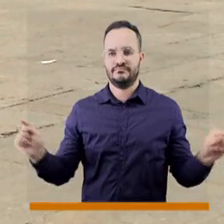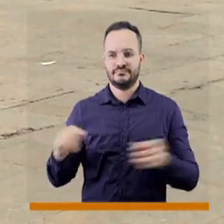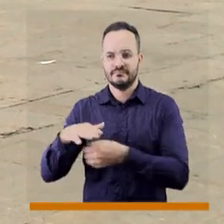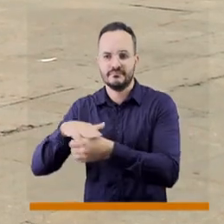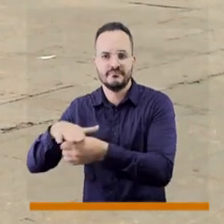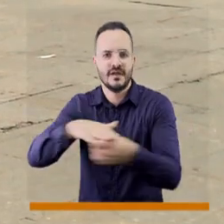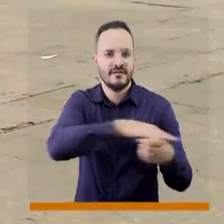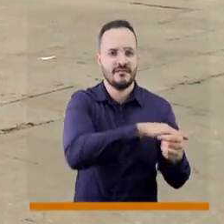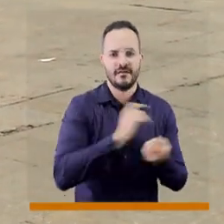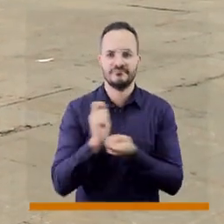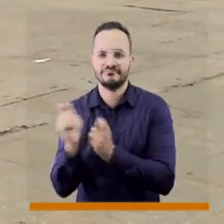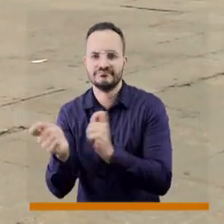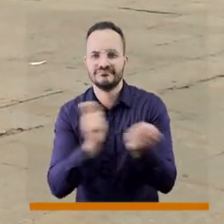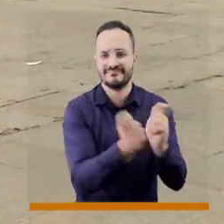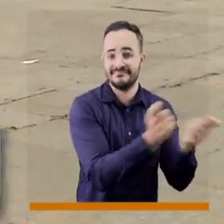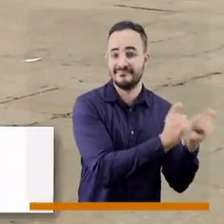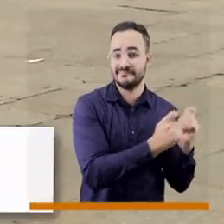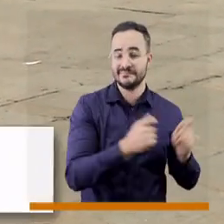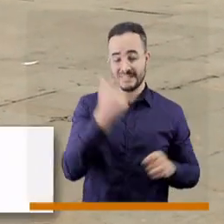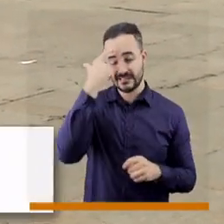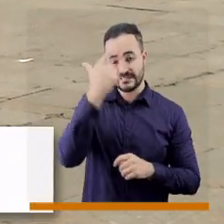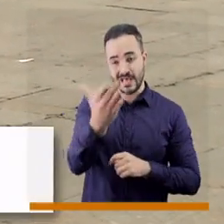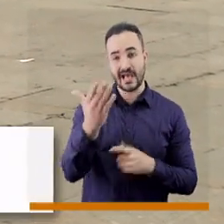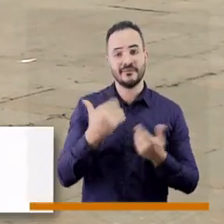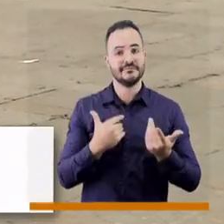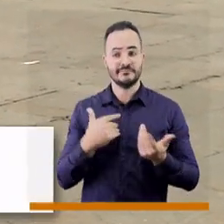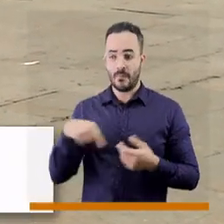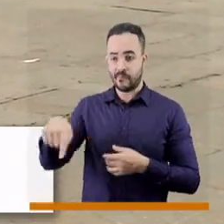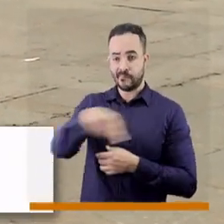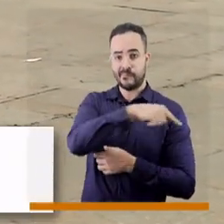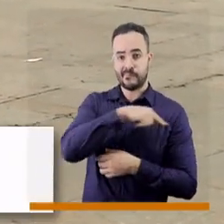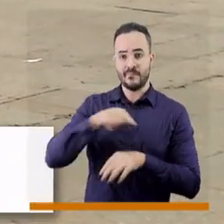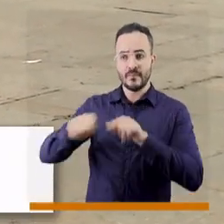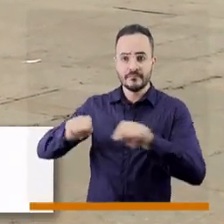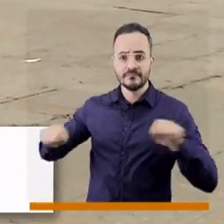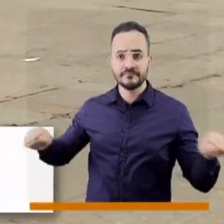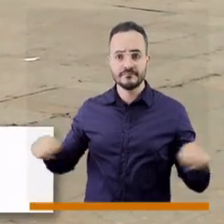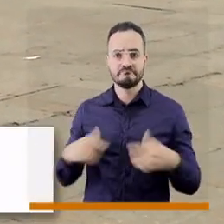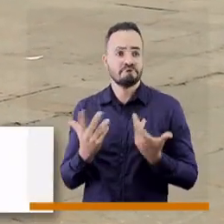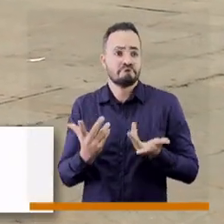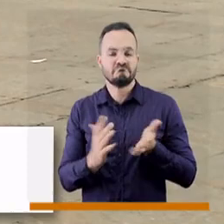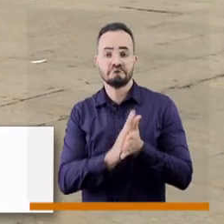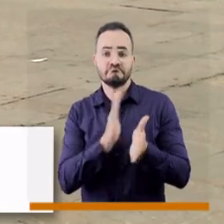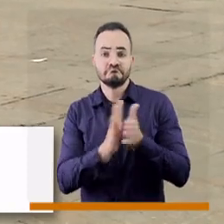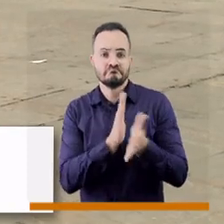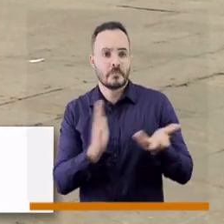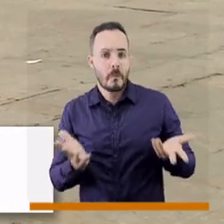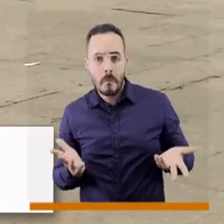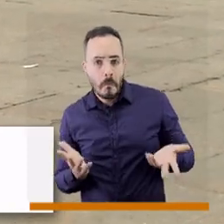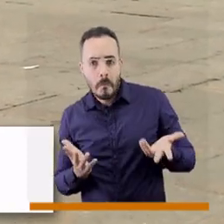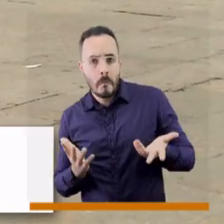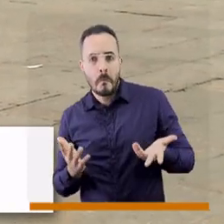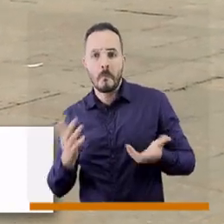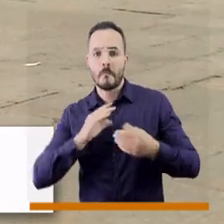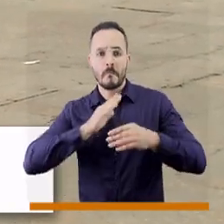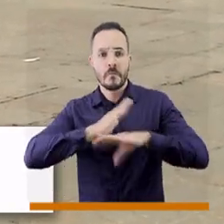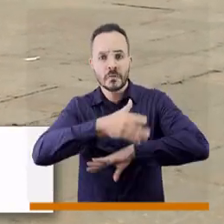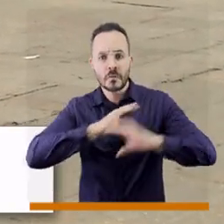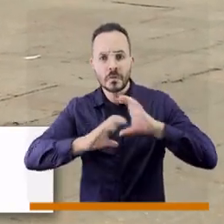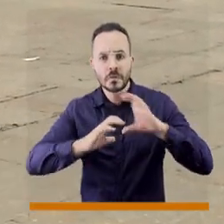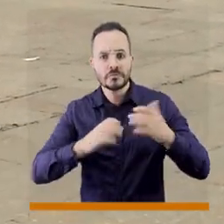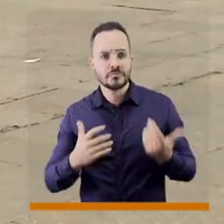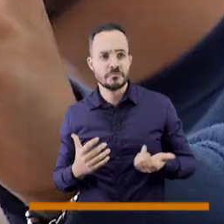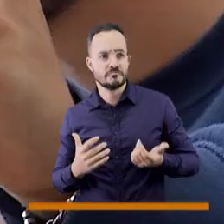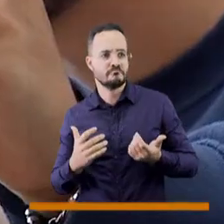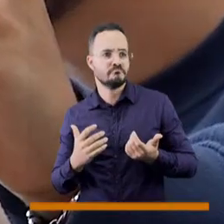movilización y en transformación de los territorios. Pues recordemos que muchas veces en estas zonas de la ciudad a veces solo tienen cercanía